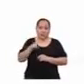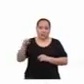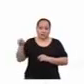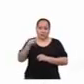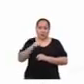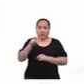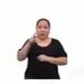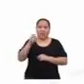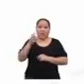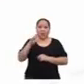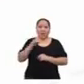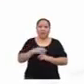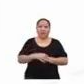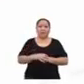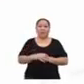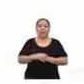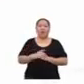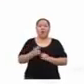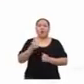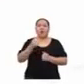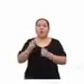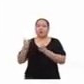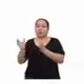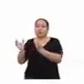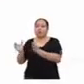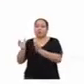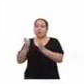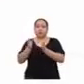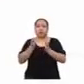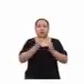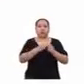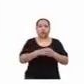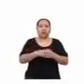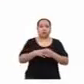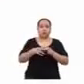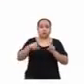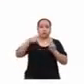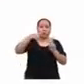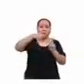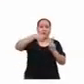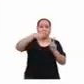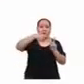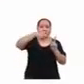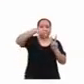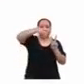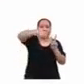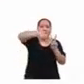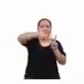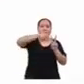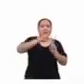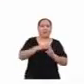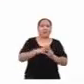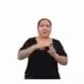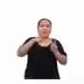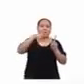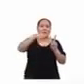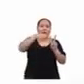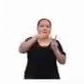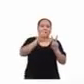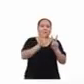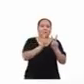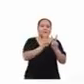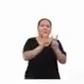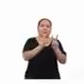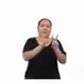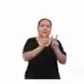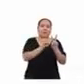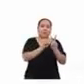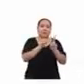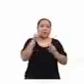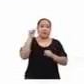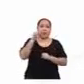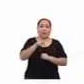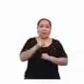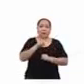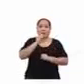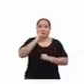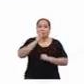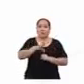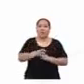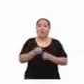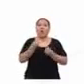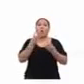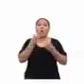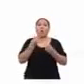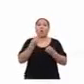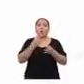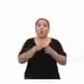los grupos o intervalos. Hallamos la raíz cuadrada del total de datos, es decir, de 60. Y ese valor nos indicará